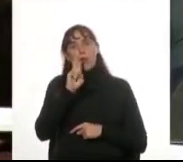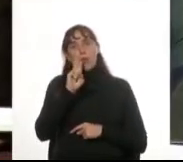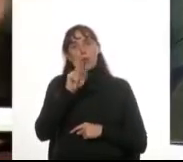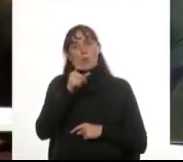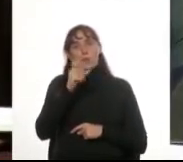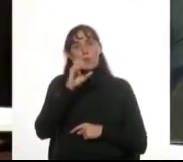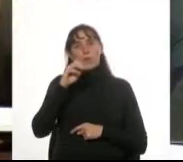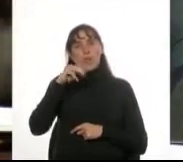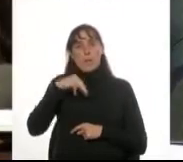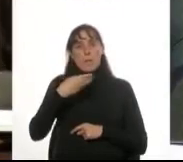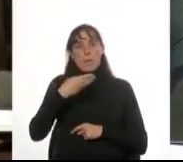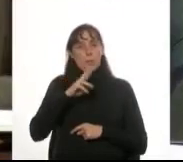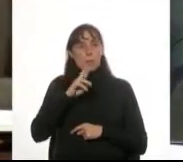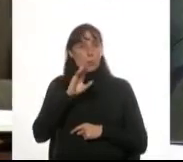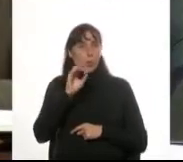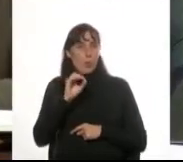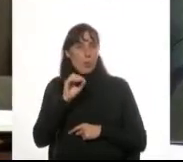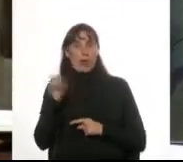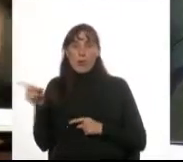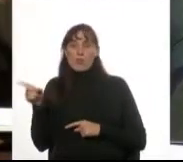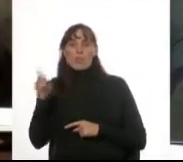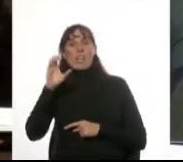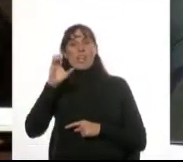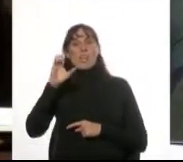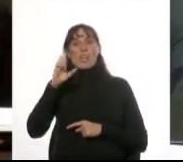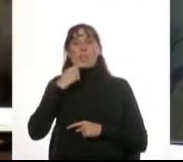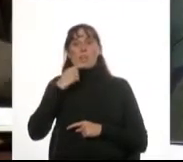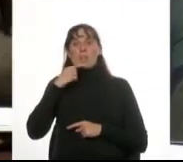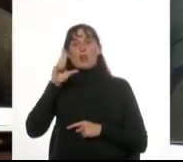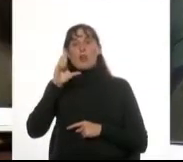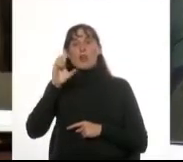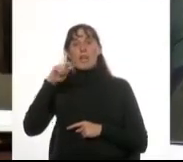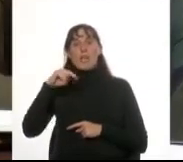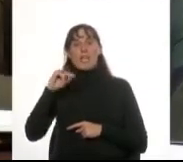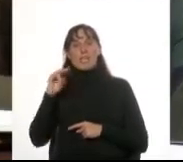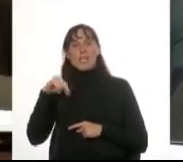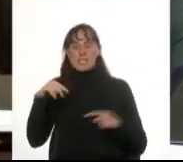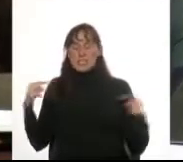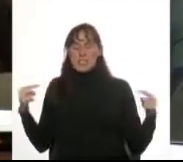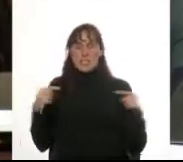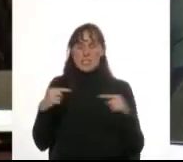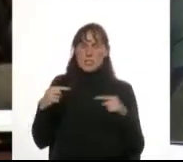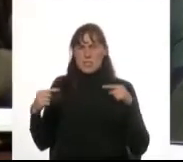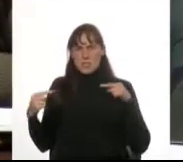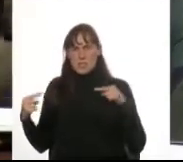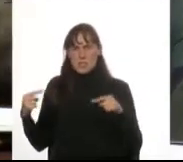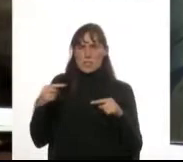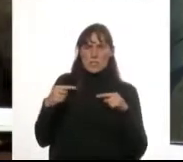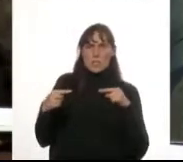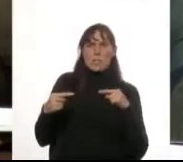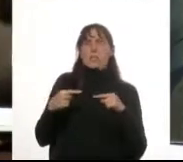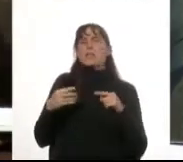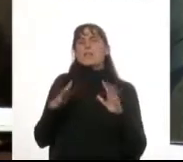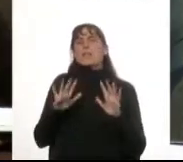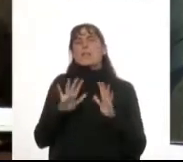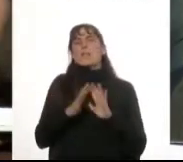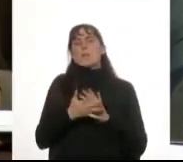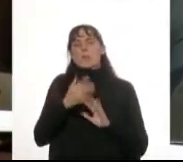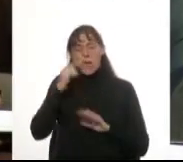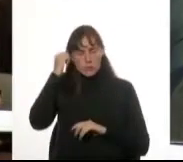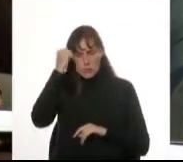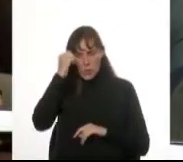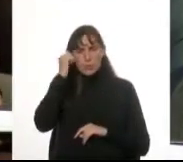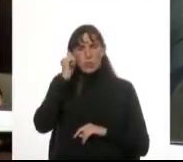Pero más allá de la teoría y de lo que soñamos los luchadores sociales, está por delante la